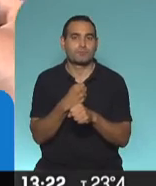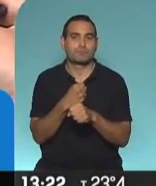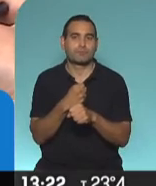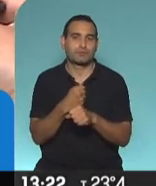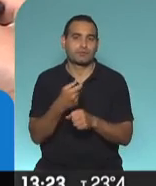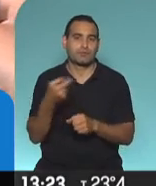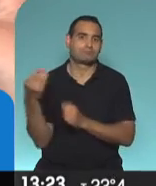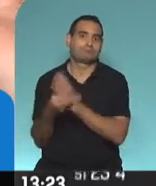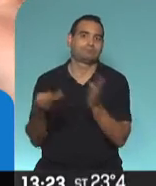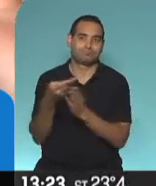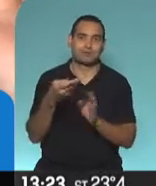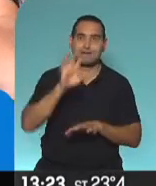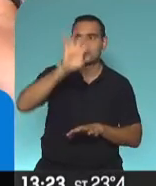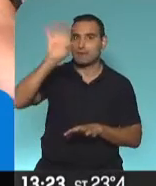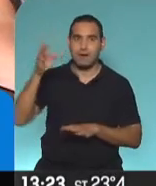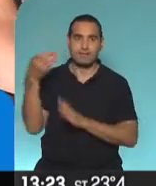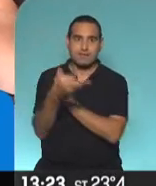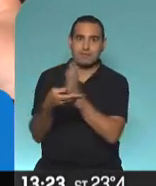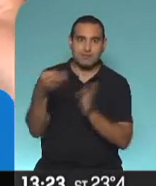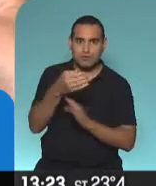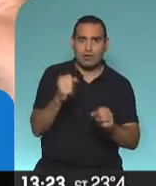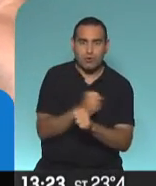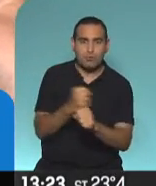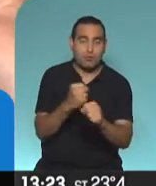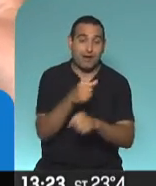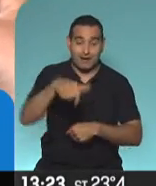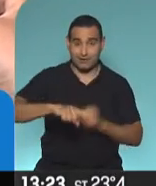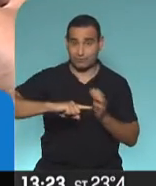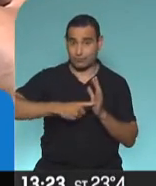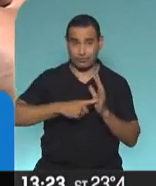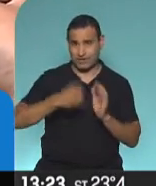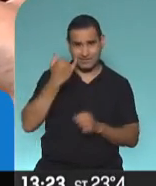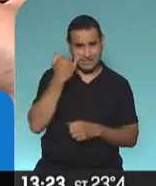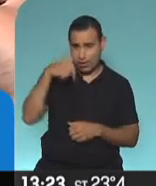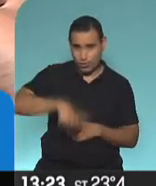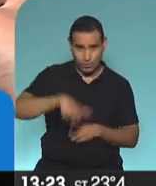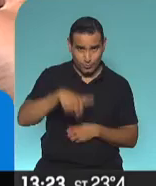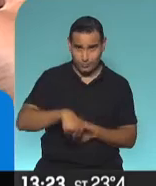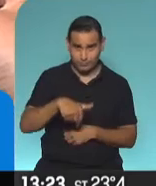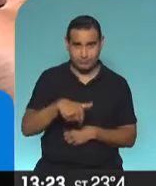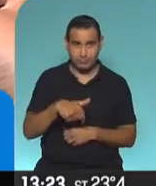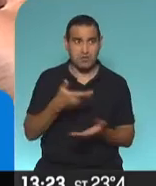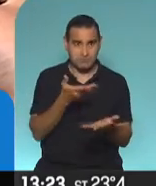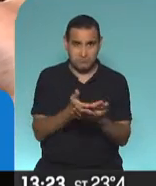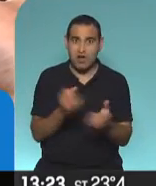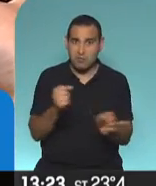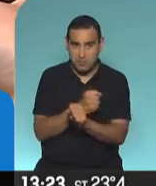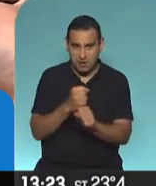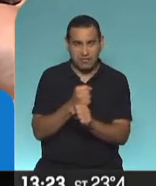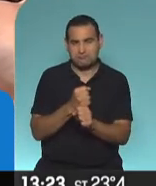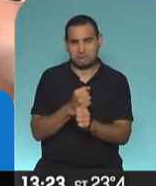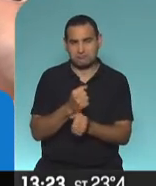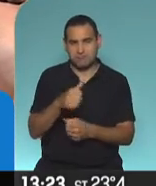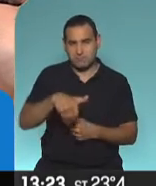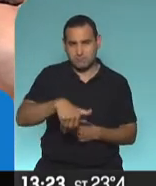los pedidos de cada jurisdicción a medida que vayan ingresando. De hecho, la Ciudad de Buenos Aires ya lo hizo hoy y va a ser seguramente, por